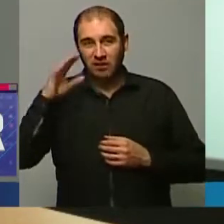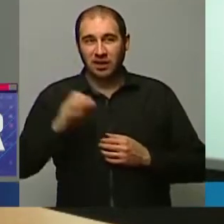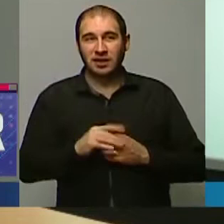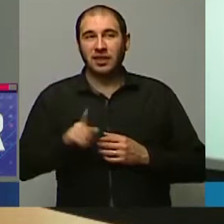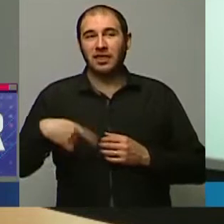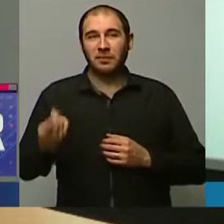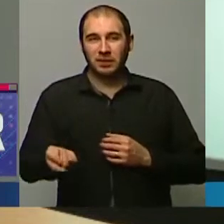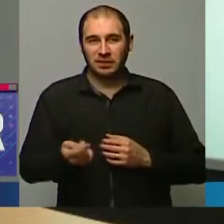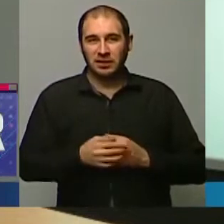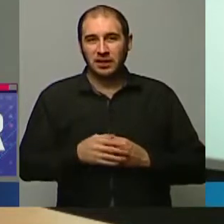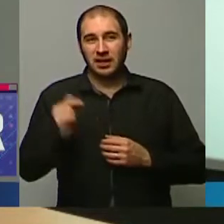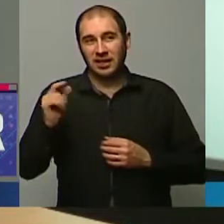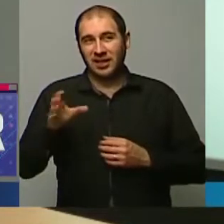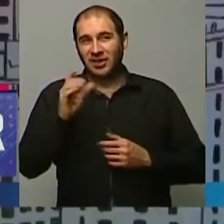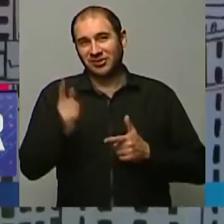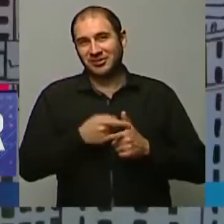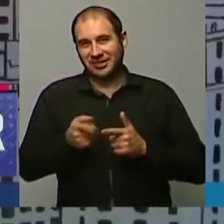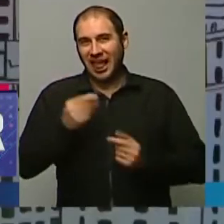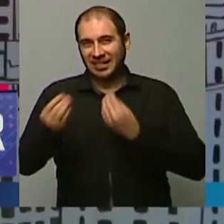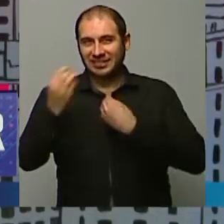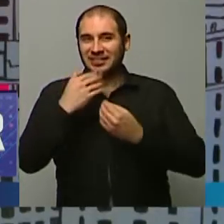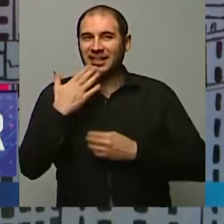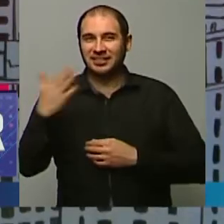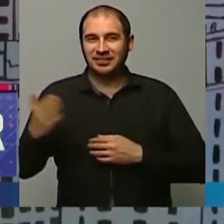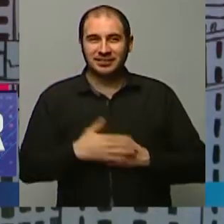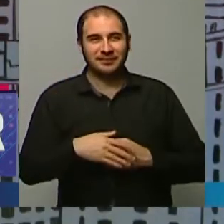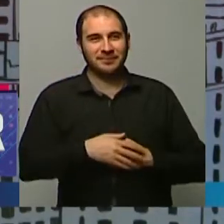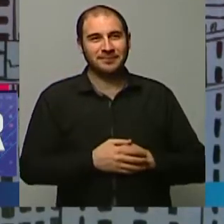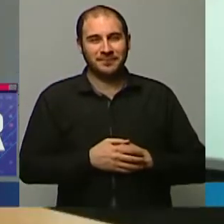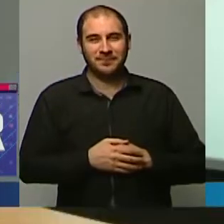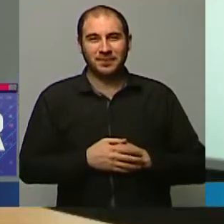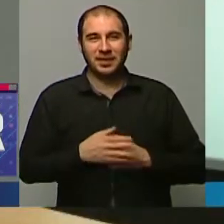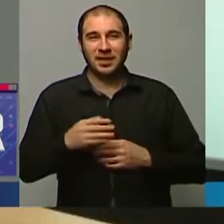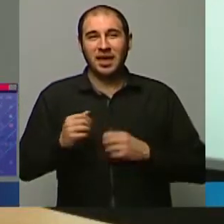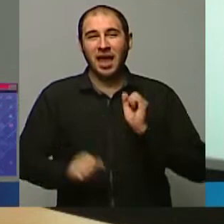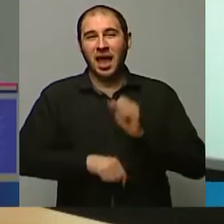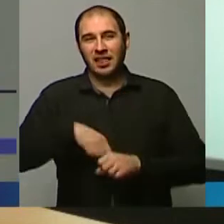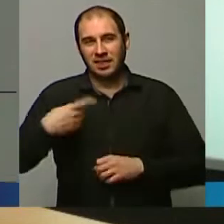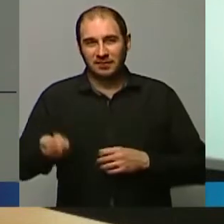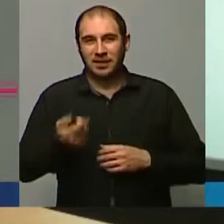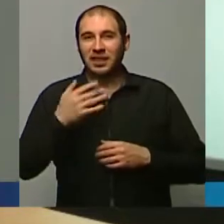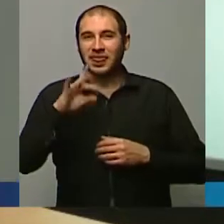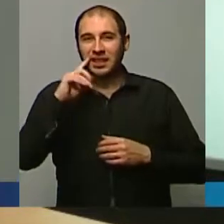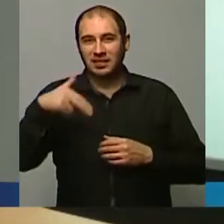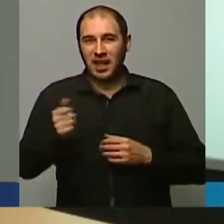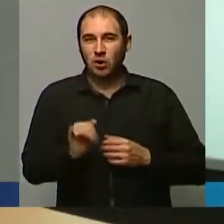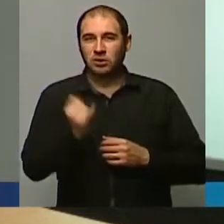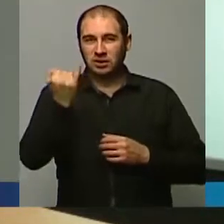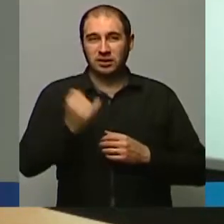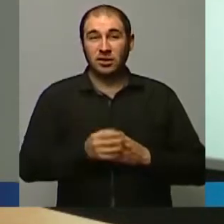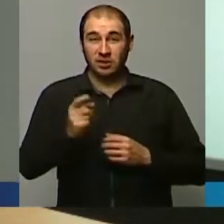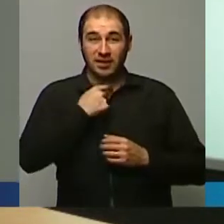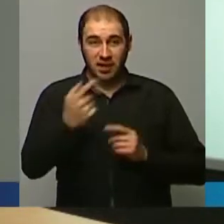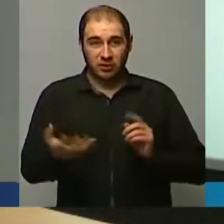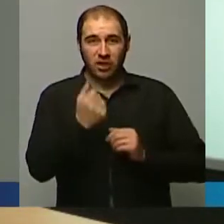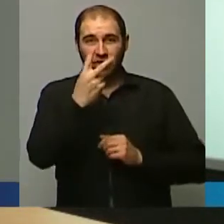Vamos a apelar mucho al chocolate entonces. Muchas gracias, Dina. Bueno, Dina. Hasta cualquier gracias momento. A usted. Dina Burriesa, nutricionista. Si quieren